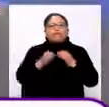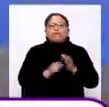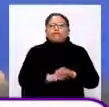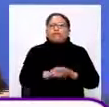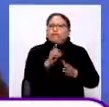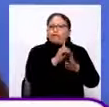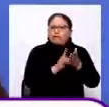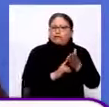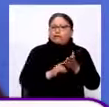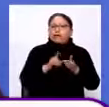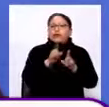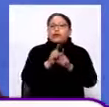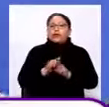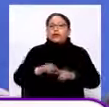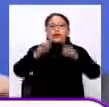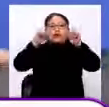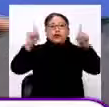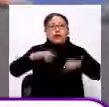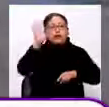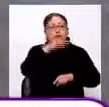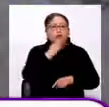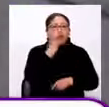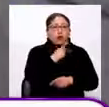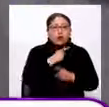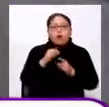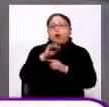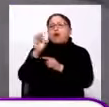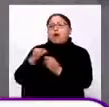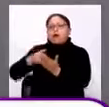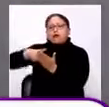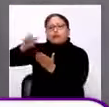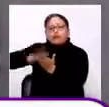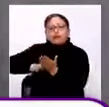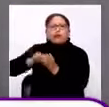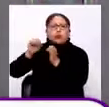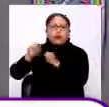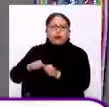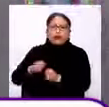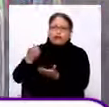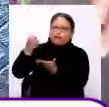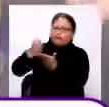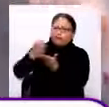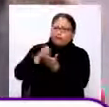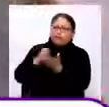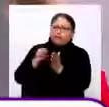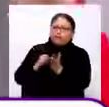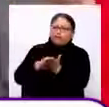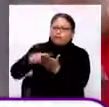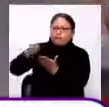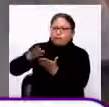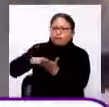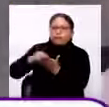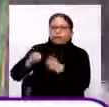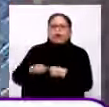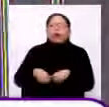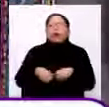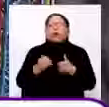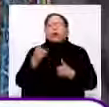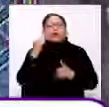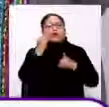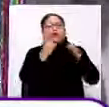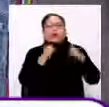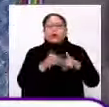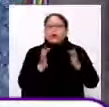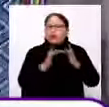también con el aguayo. A pedidos, quizá hay la gente que llame, ¿a qué número puede hacerlo? ¿Cómo puede mandar sus modelos? ¿O tú directamente